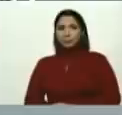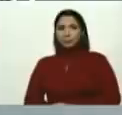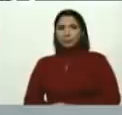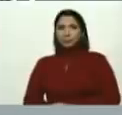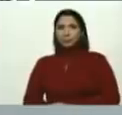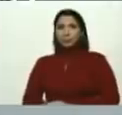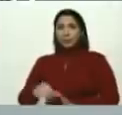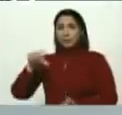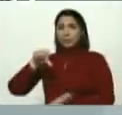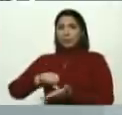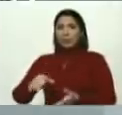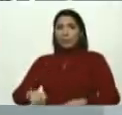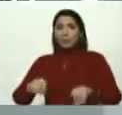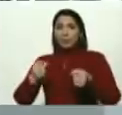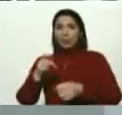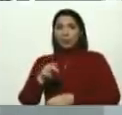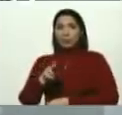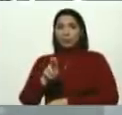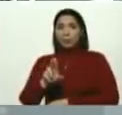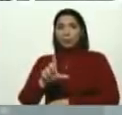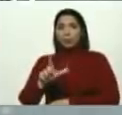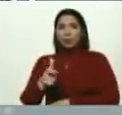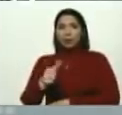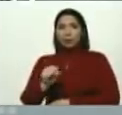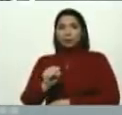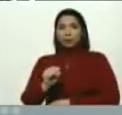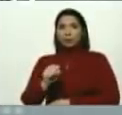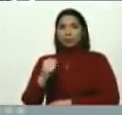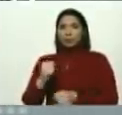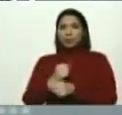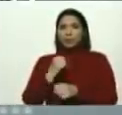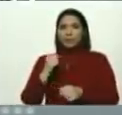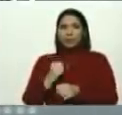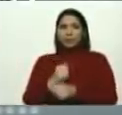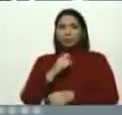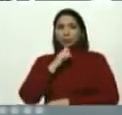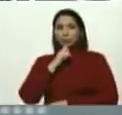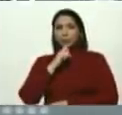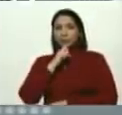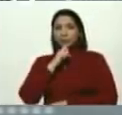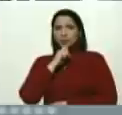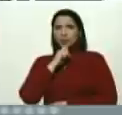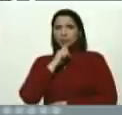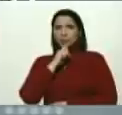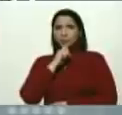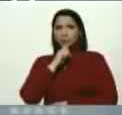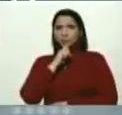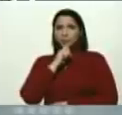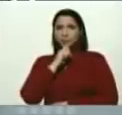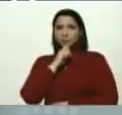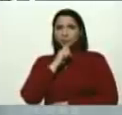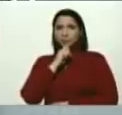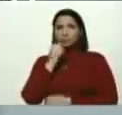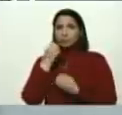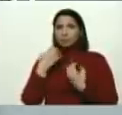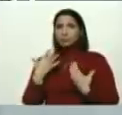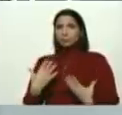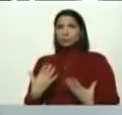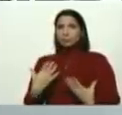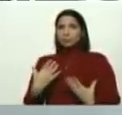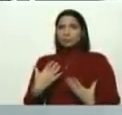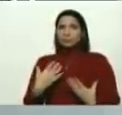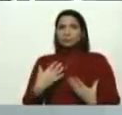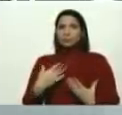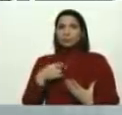el foco del mercado de las pulgas, que ha sido trabajoso, ha sido difícil, ¿eh? Que bueno, inclusive